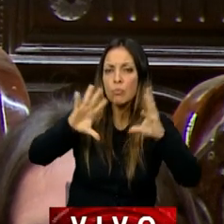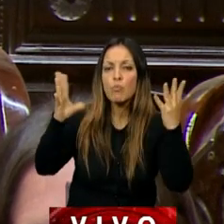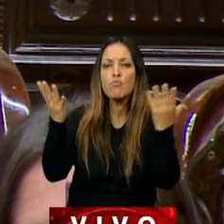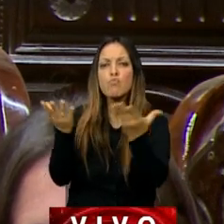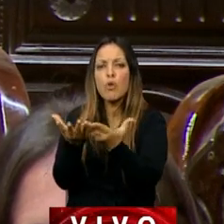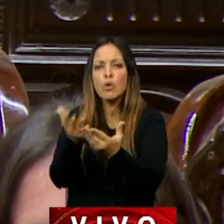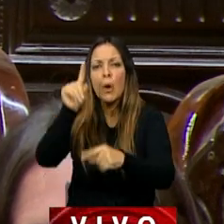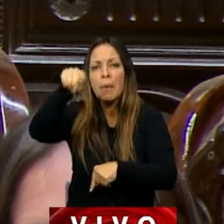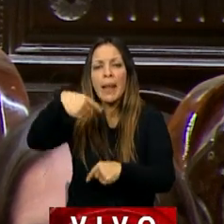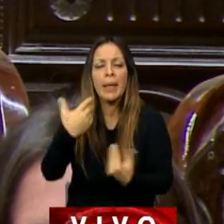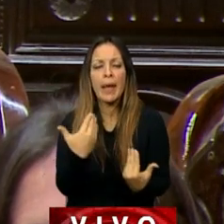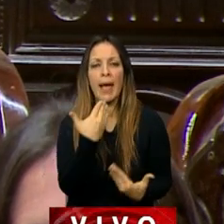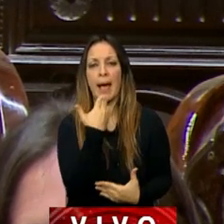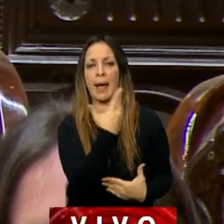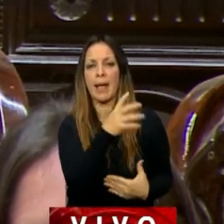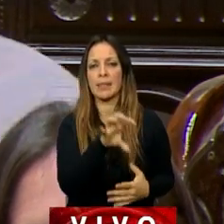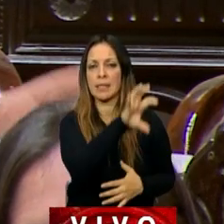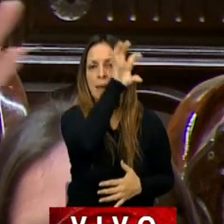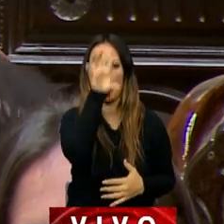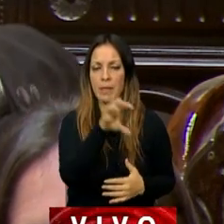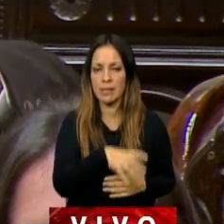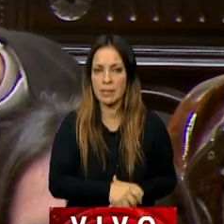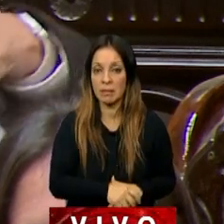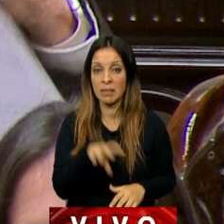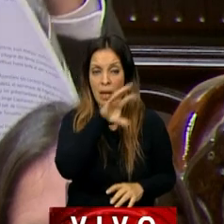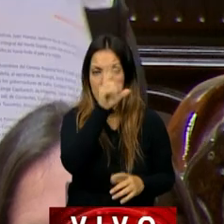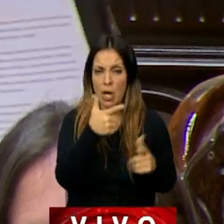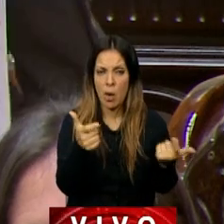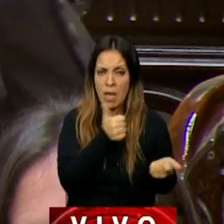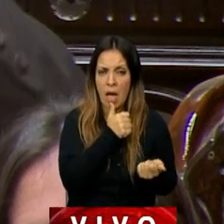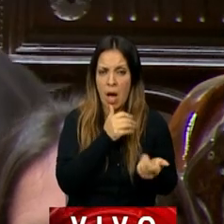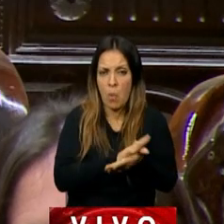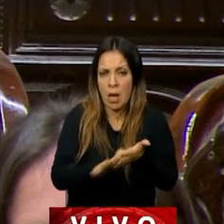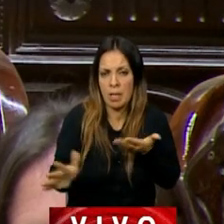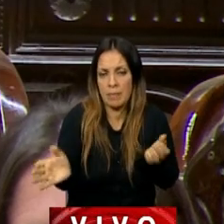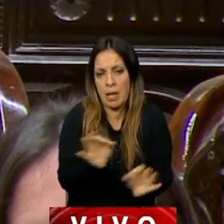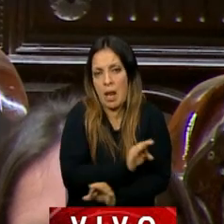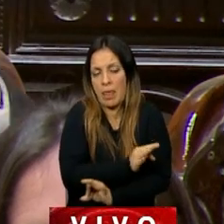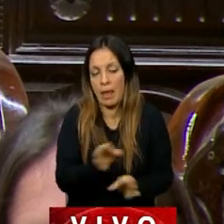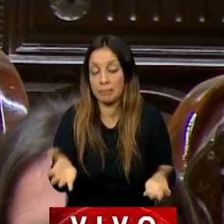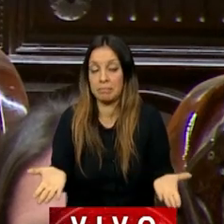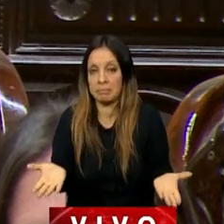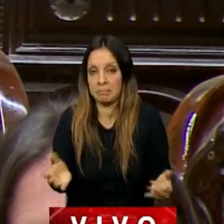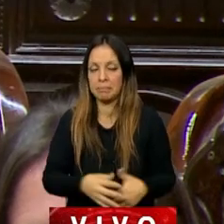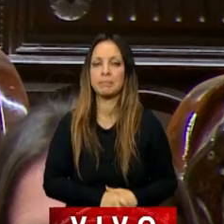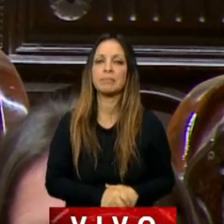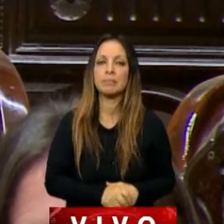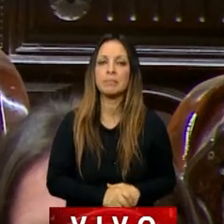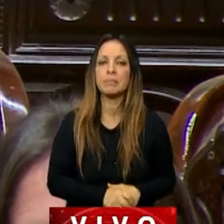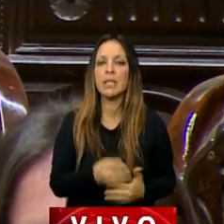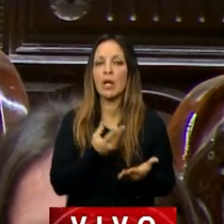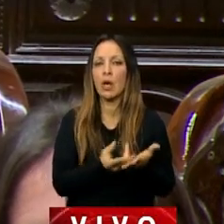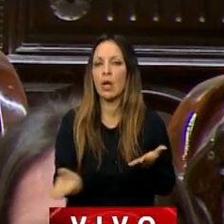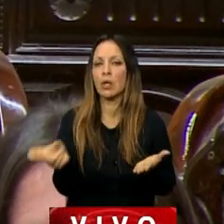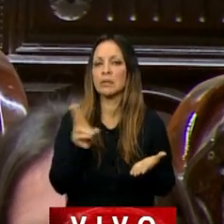el interior. Ese interior donde no tenemos ni agua potable, señores diputados. Otra